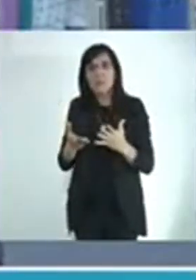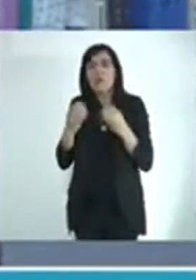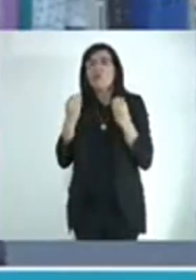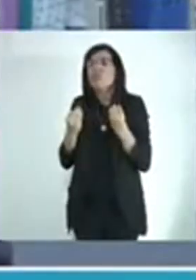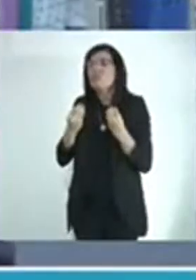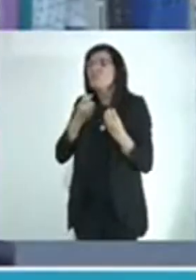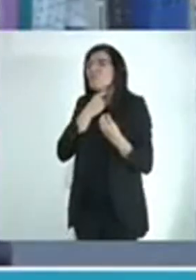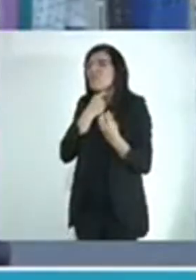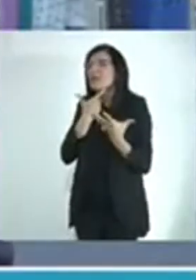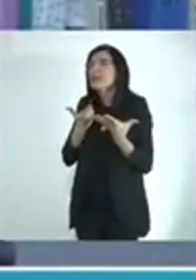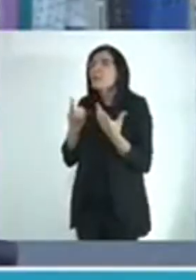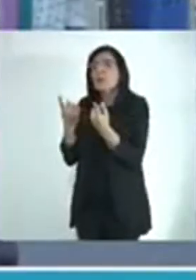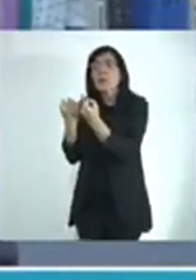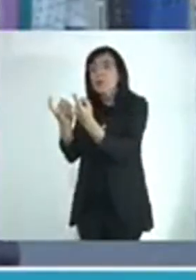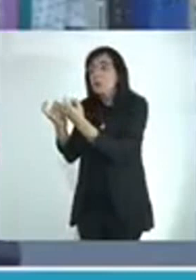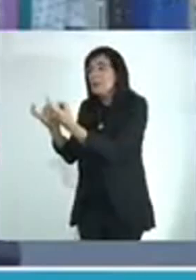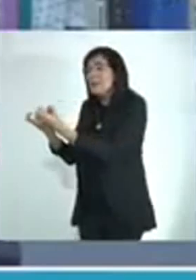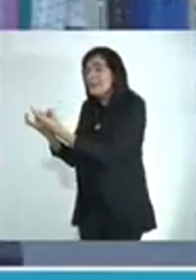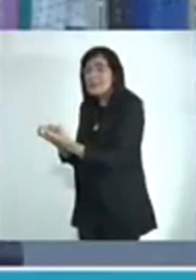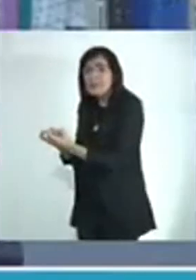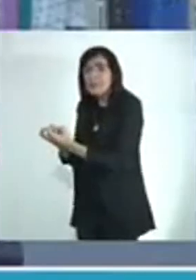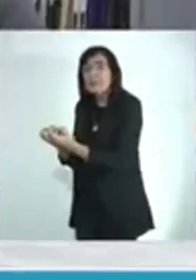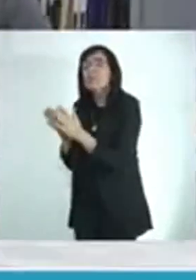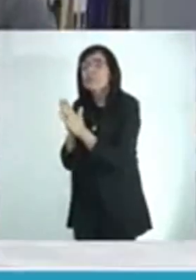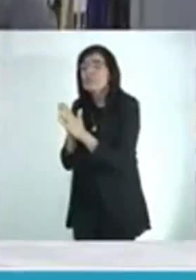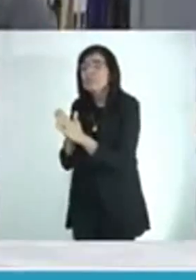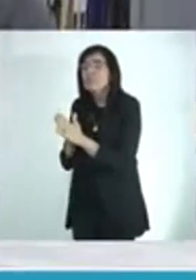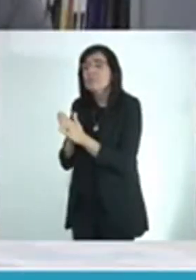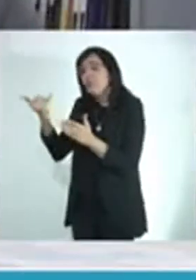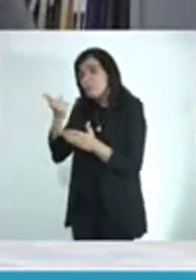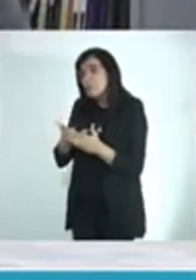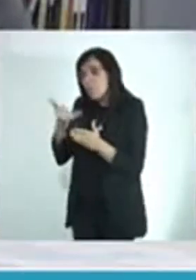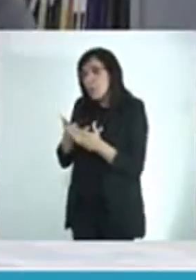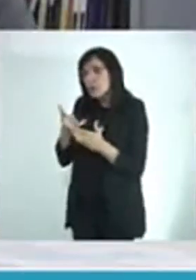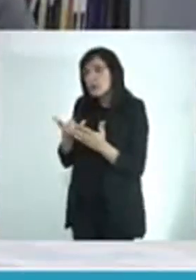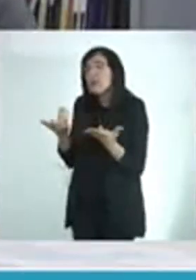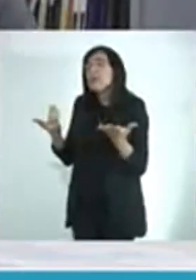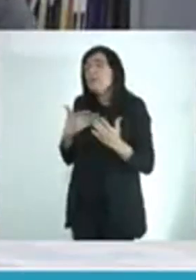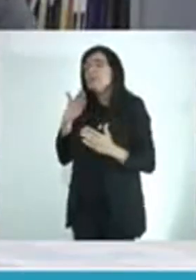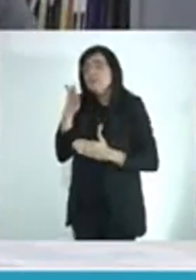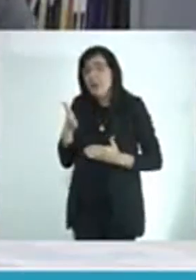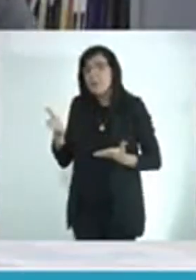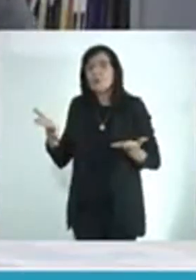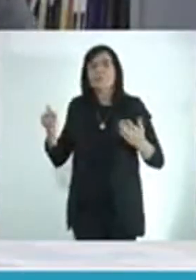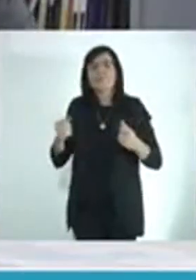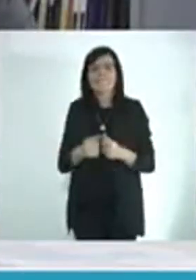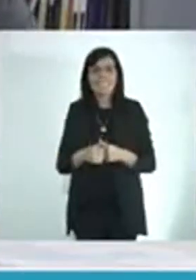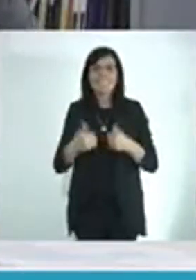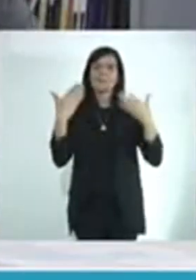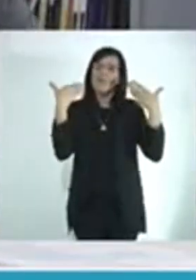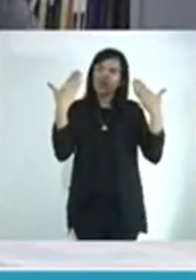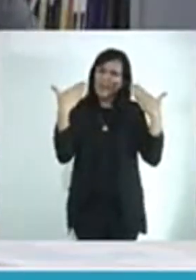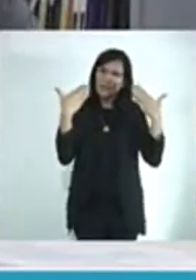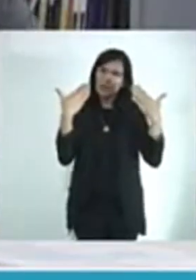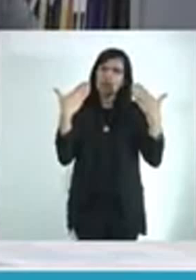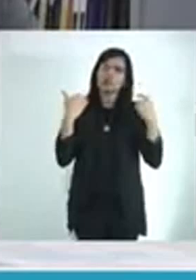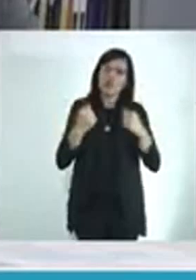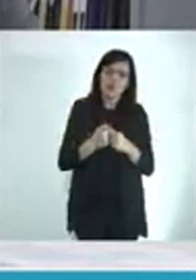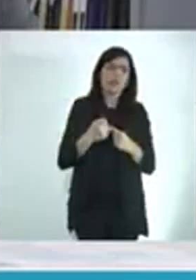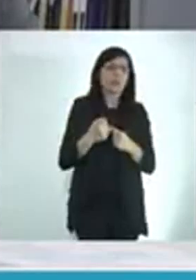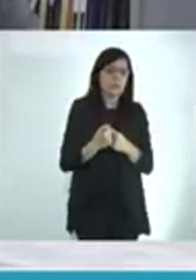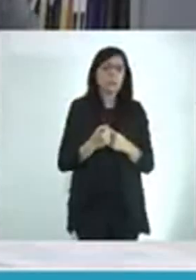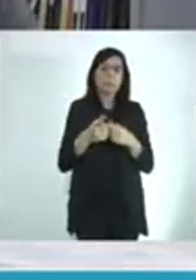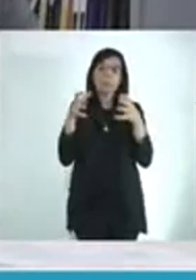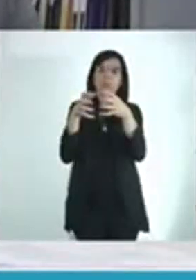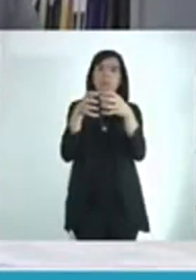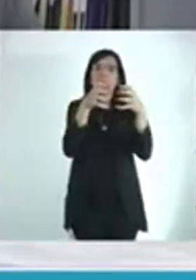a todo lo que sea inconveniente, situaciones, problemas. Y no nos queda más que felicitarlos por la tarea que realizan, sigan adelante, trabajando. Nos imaginamos